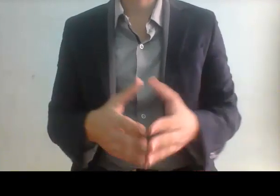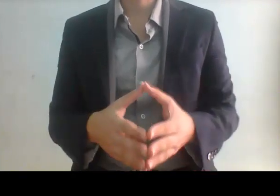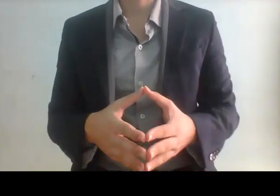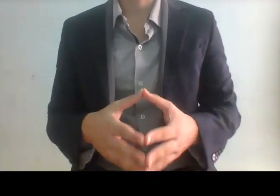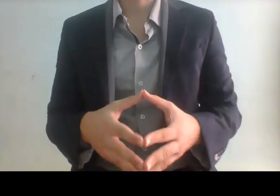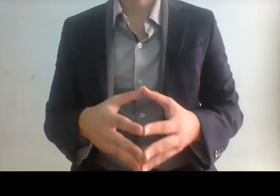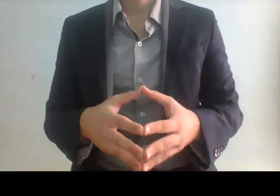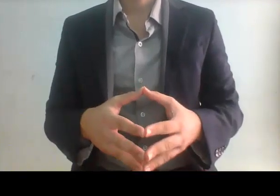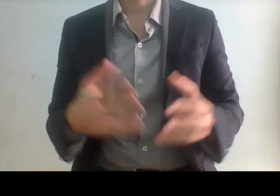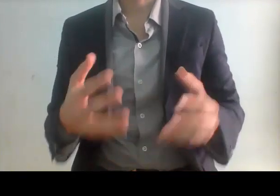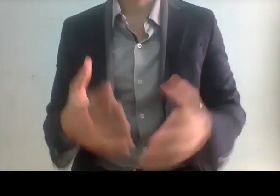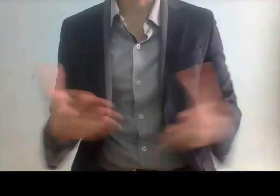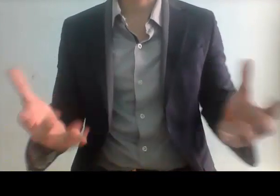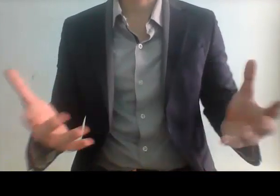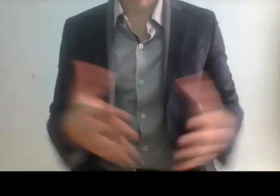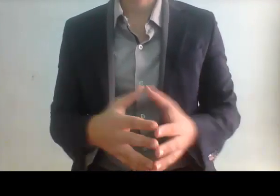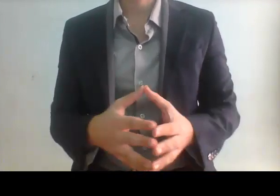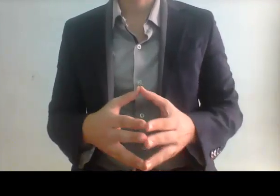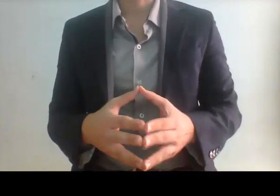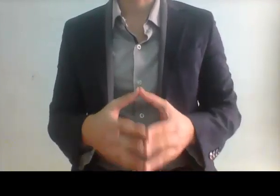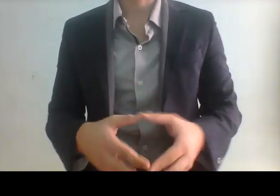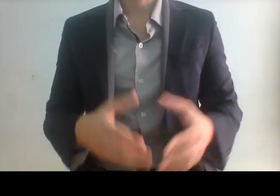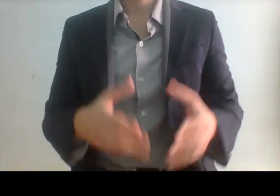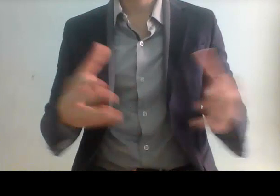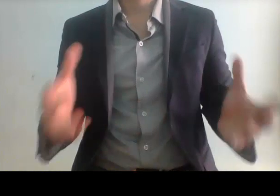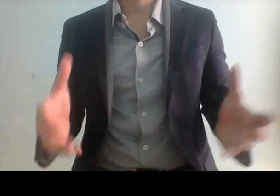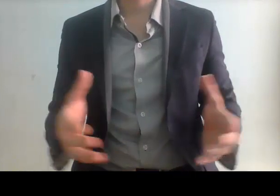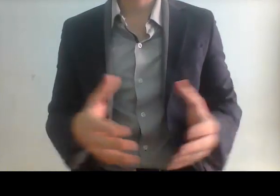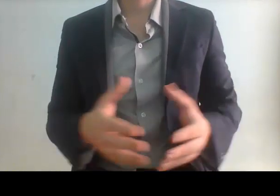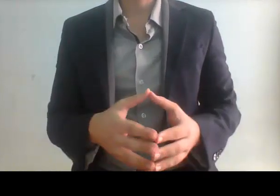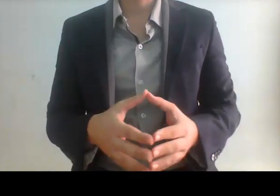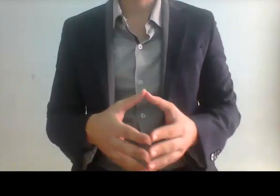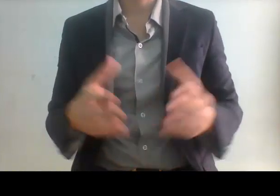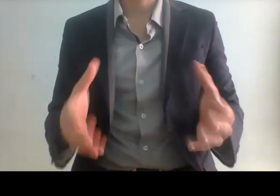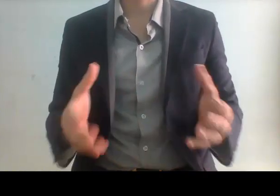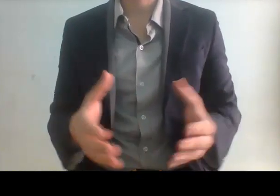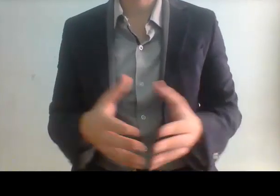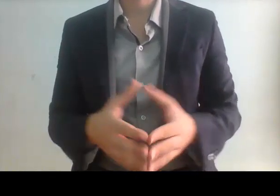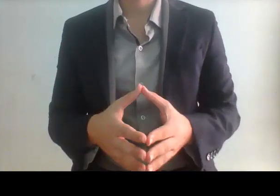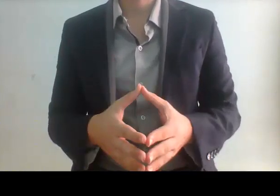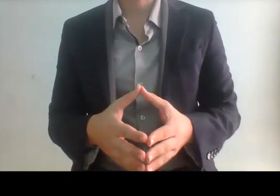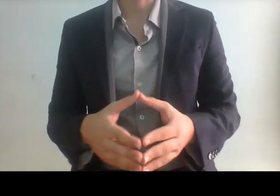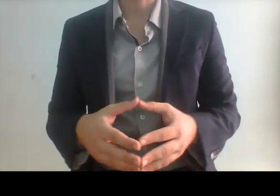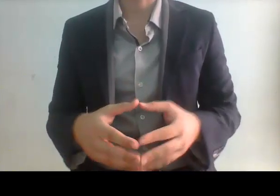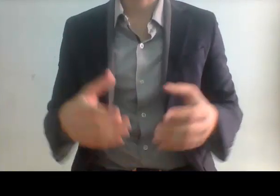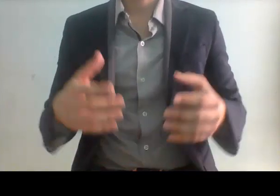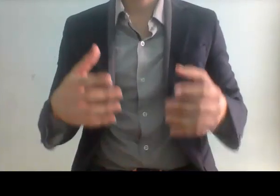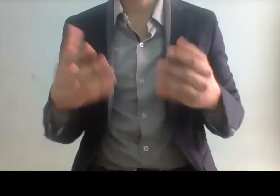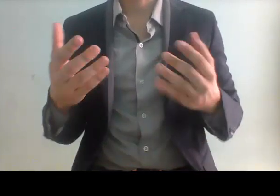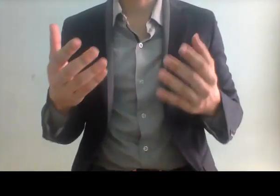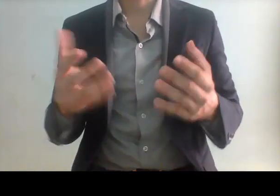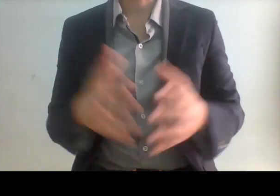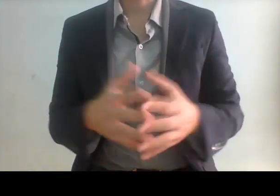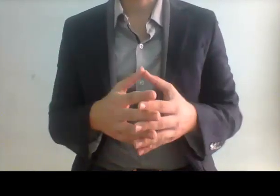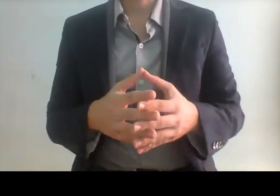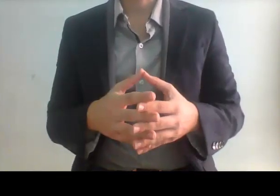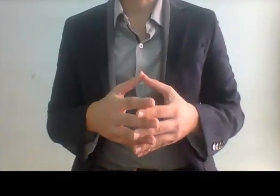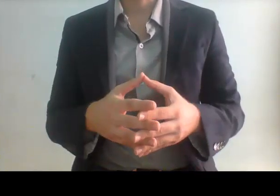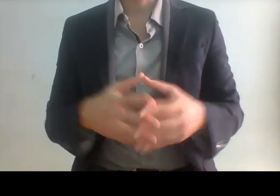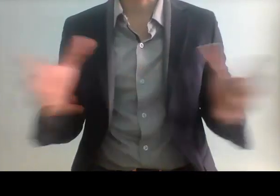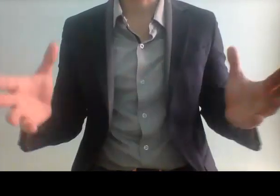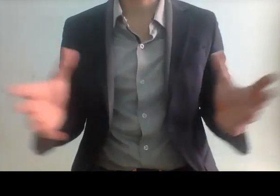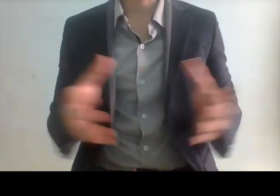los días a las calles sin las medidas correspondientes de seguridad o personas que incluso van a los centros comerciales que me tocó ver sin la